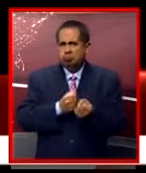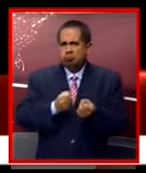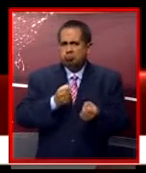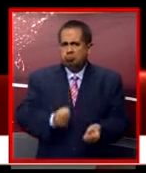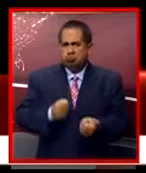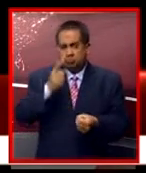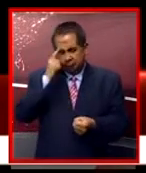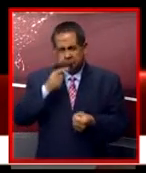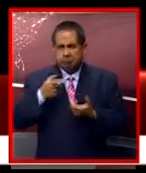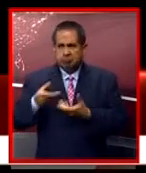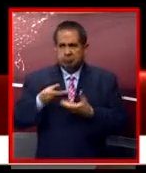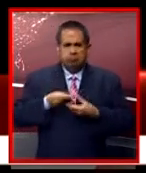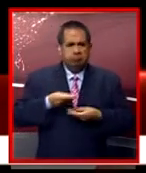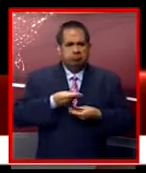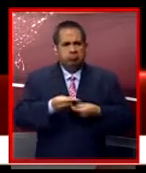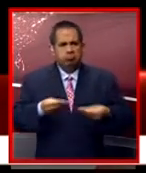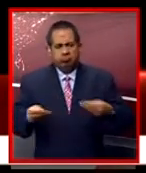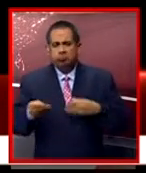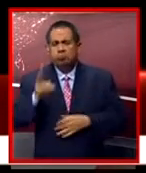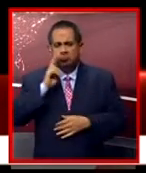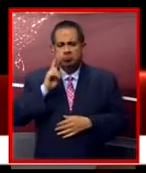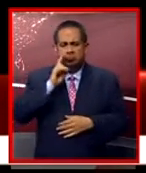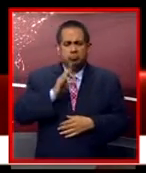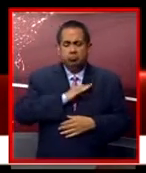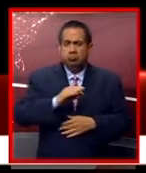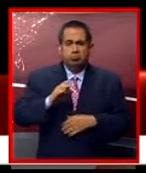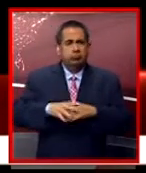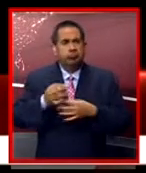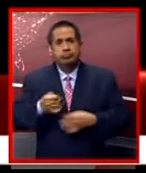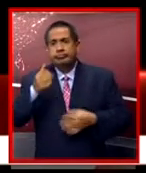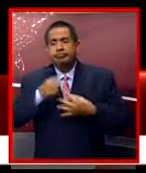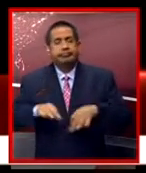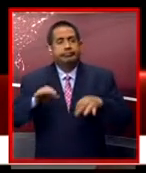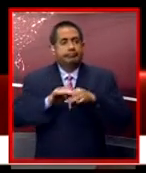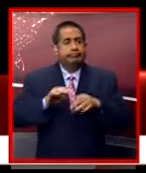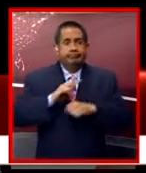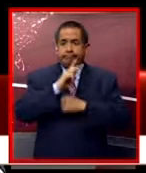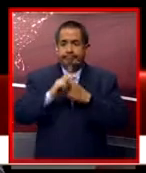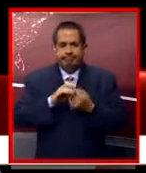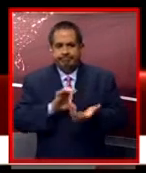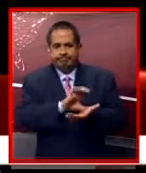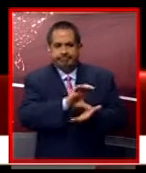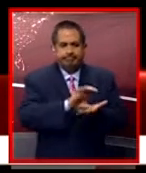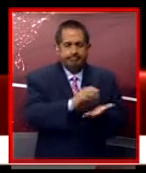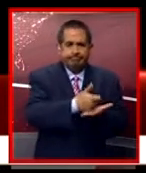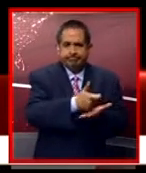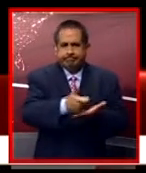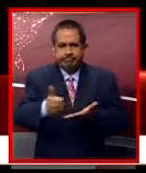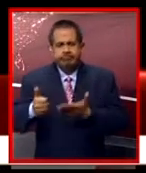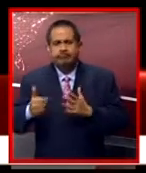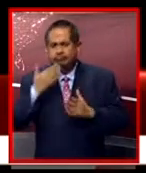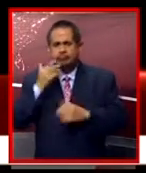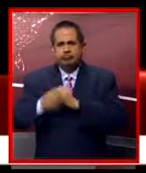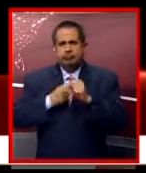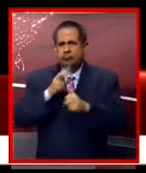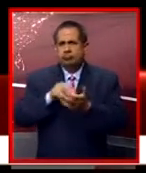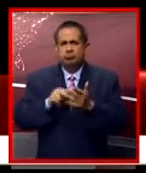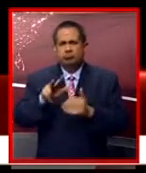para solventar por lo menos las principales necesidades del país para 2018.